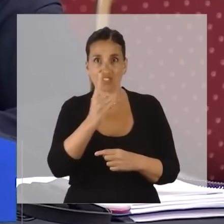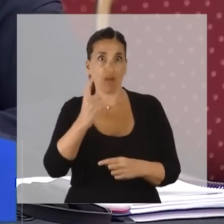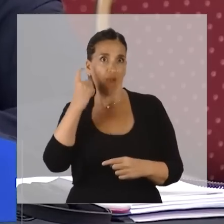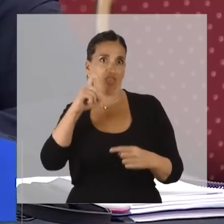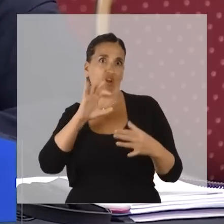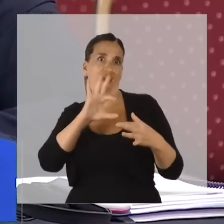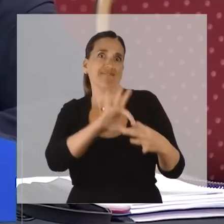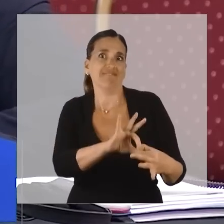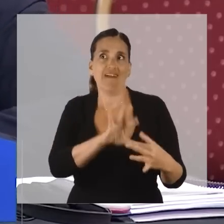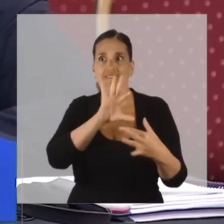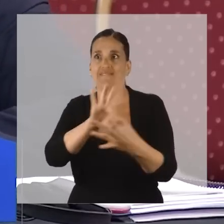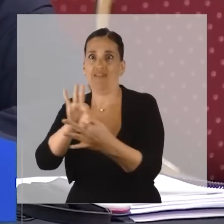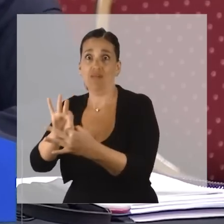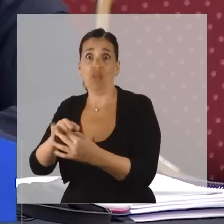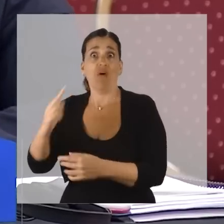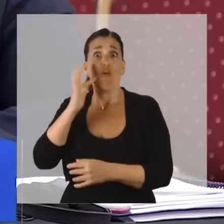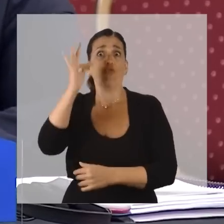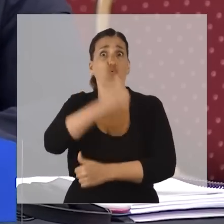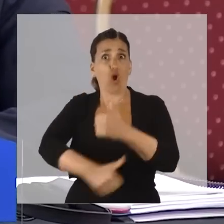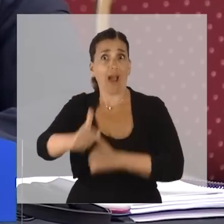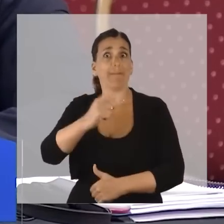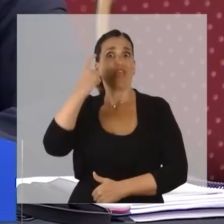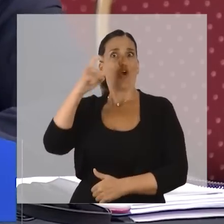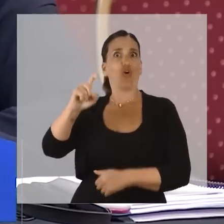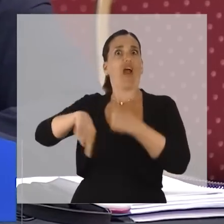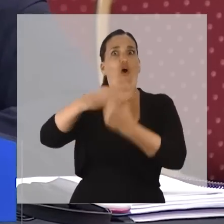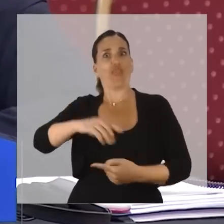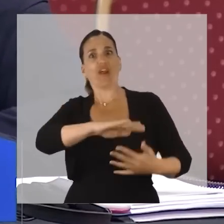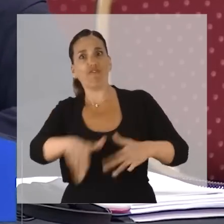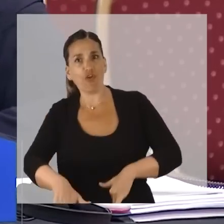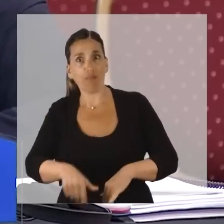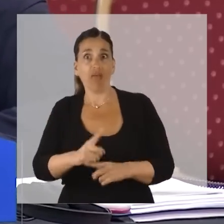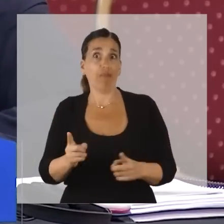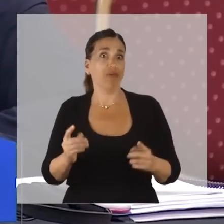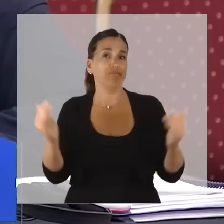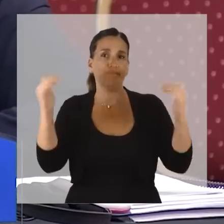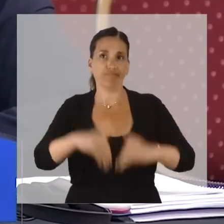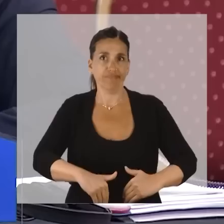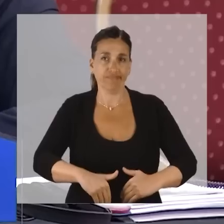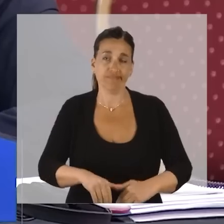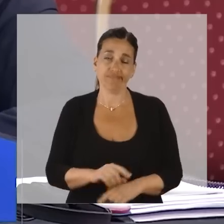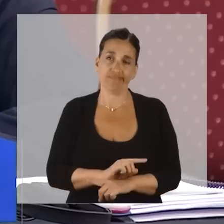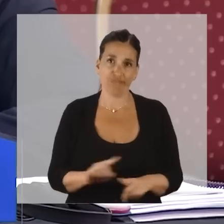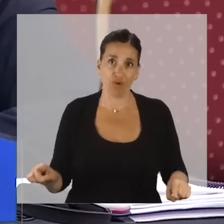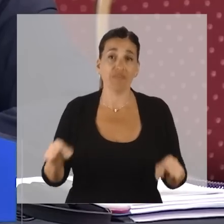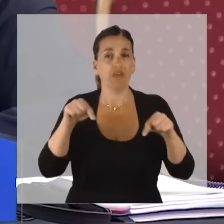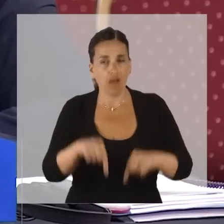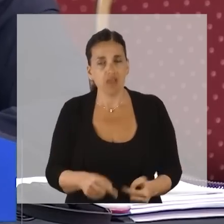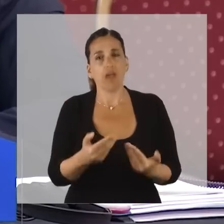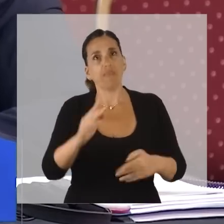porque lo que sucede es que cuando cambia la ideología de un lado cambie para otro los foros se desvanecen